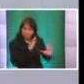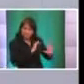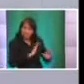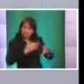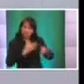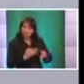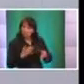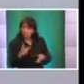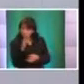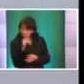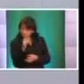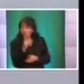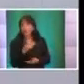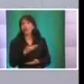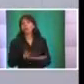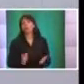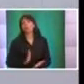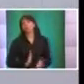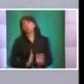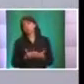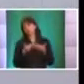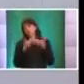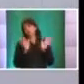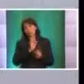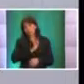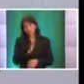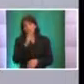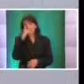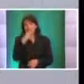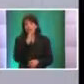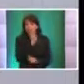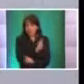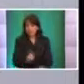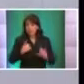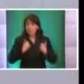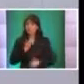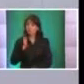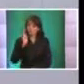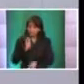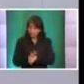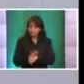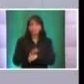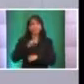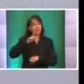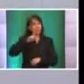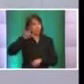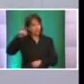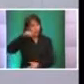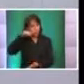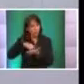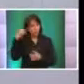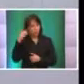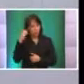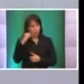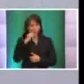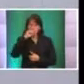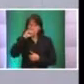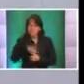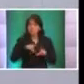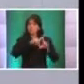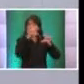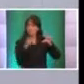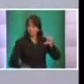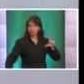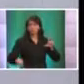Oaxaca. Por nuestros niños, por nuestros jóvenes, en Oaxaca y en todo México se aplicará la